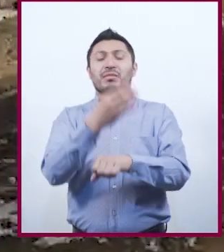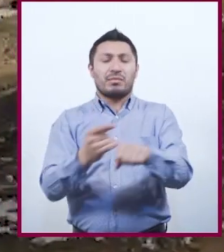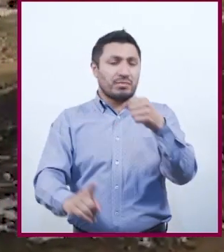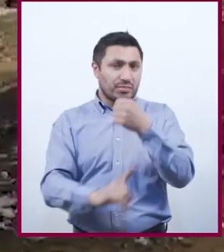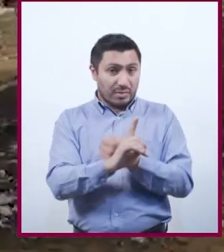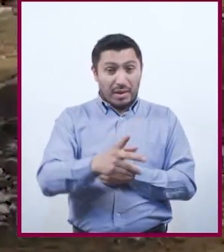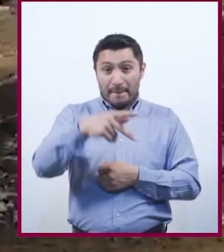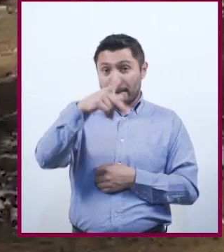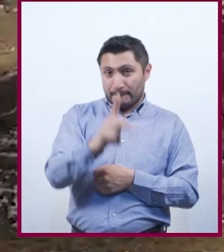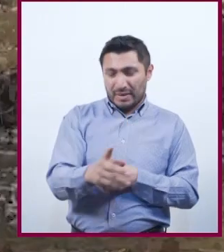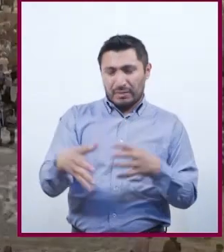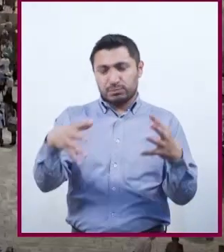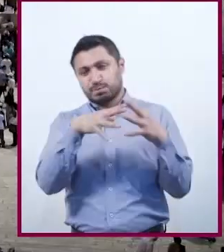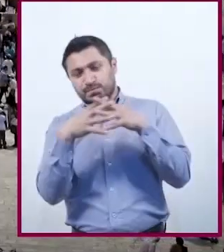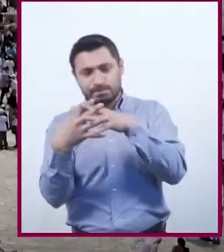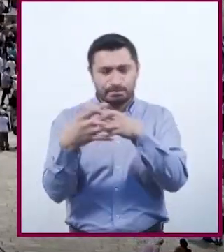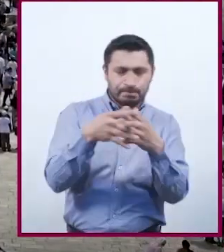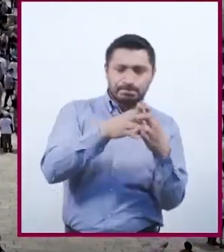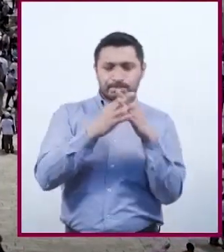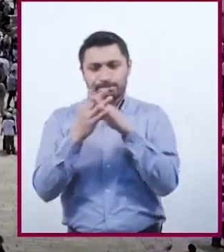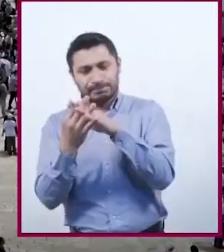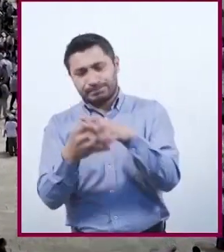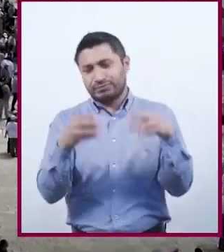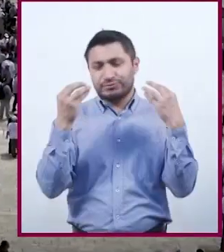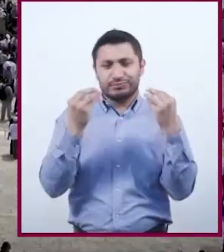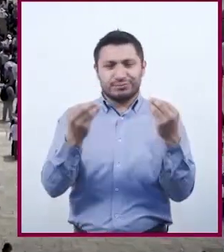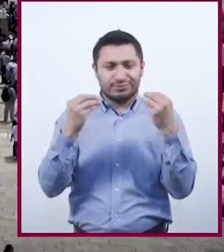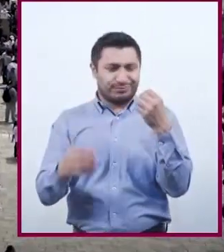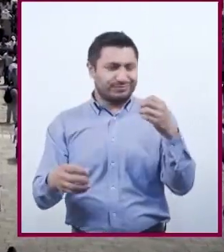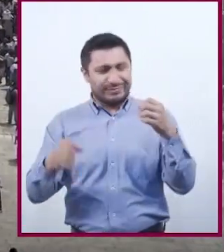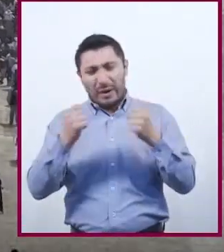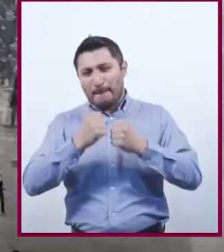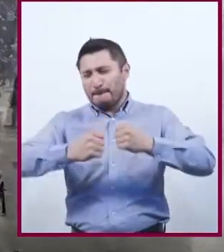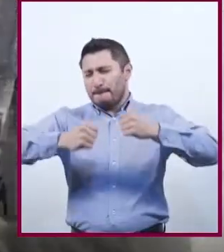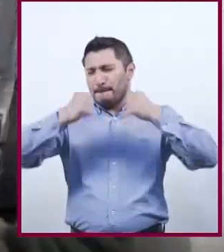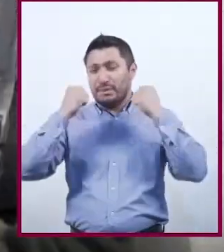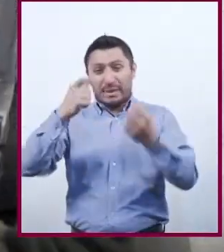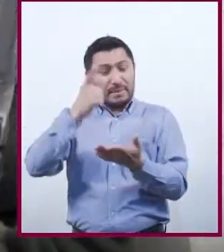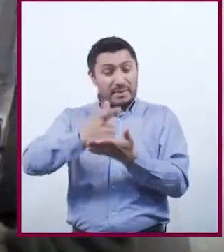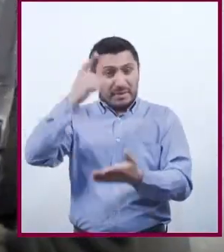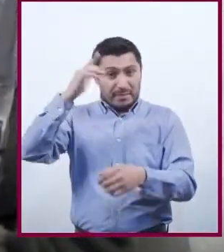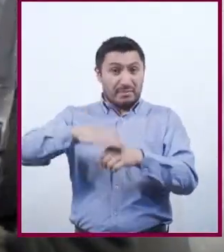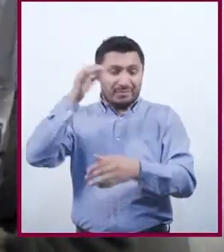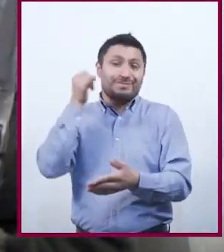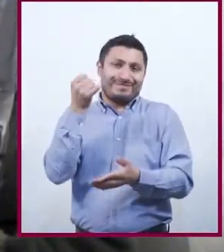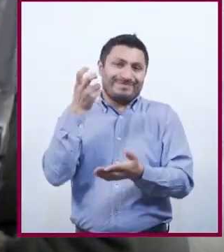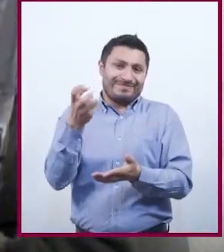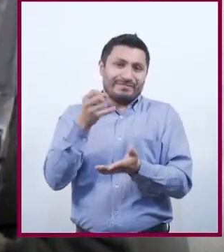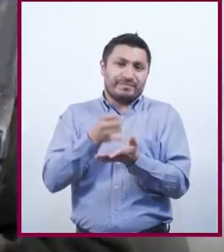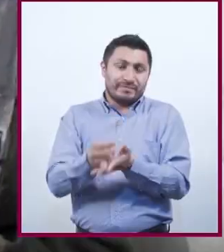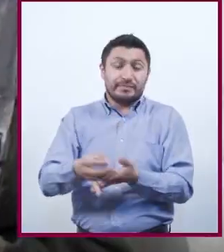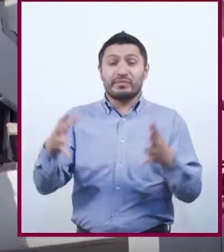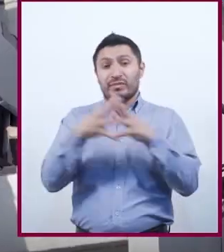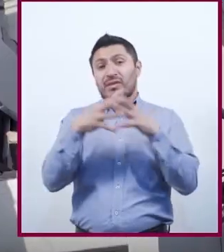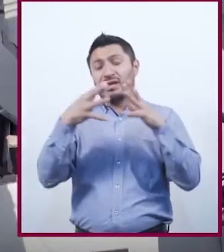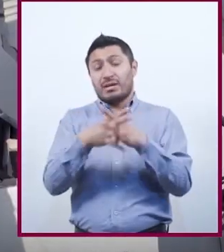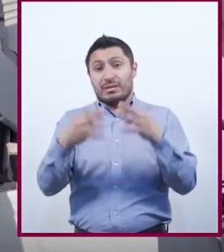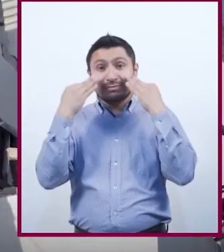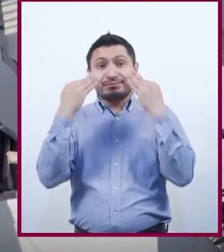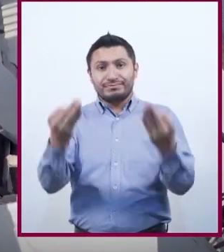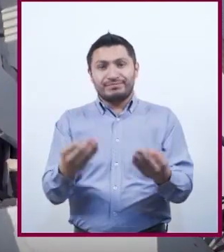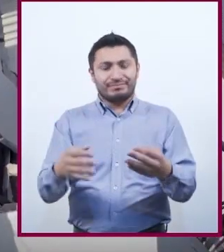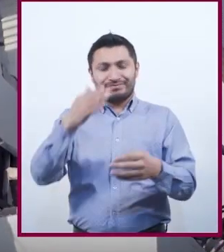y resolver el conflicto, pero las revueltas, disturbios y enfrentamientos se intensifican aún más con esta decisión. La